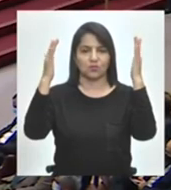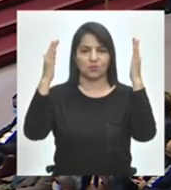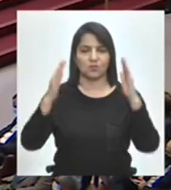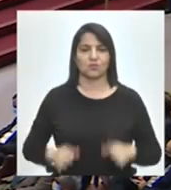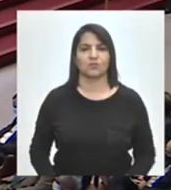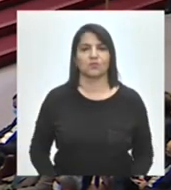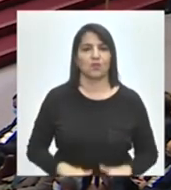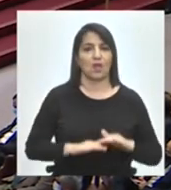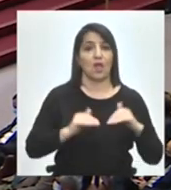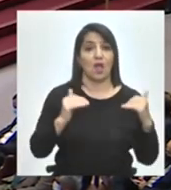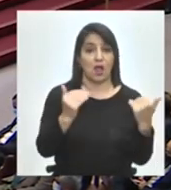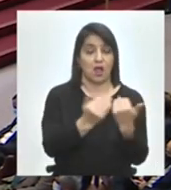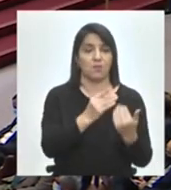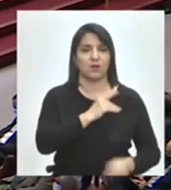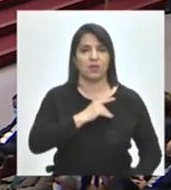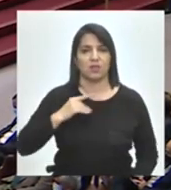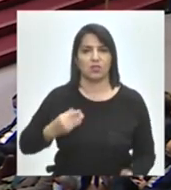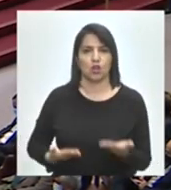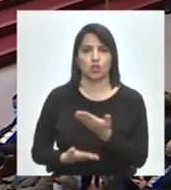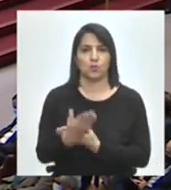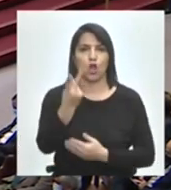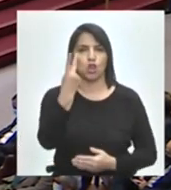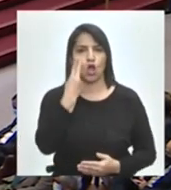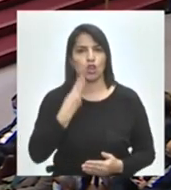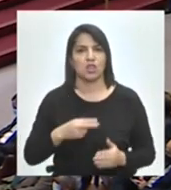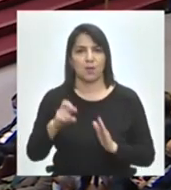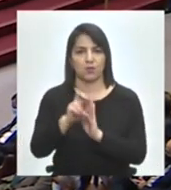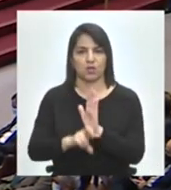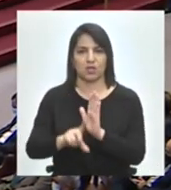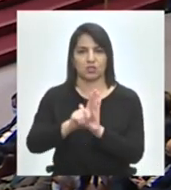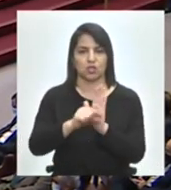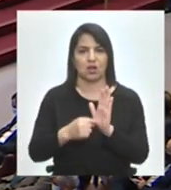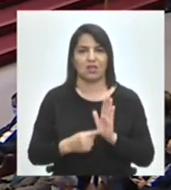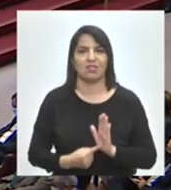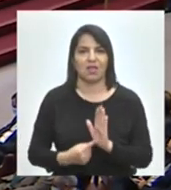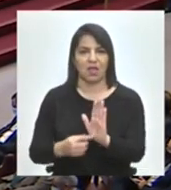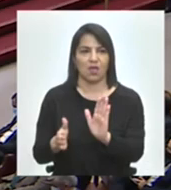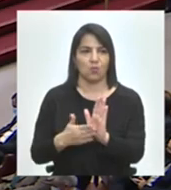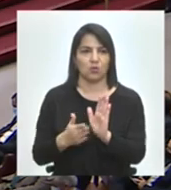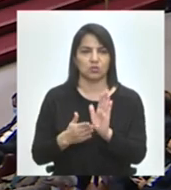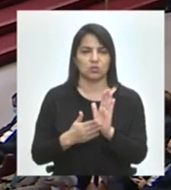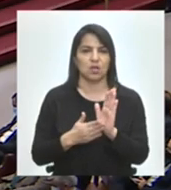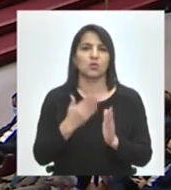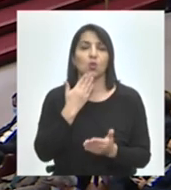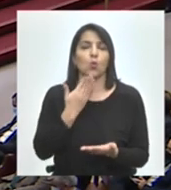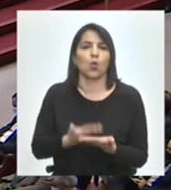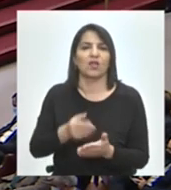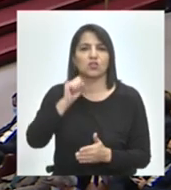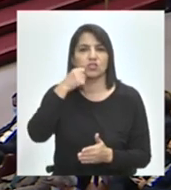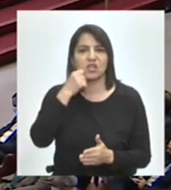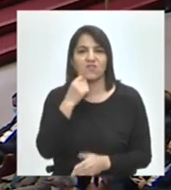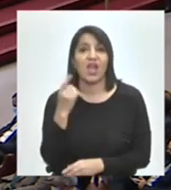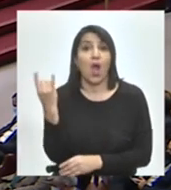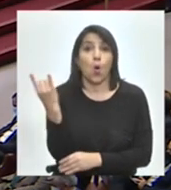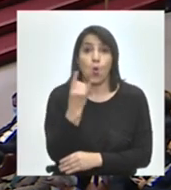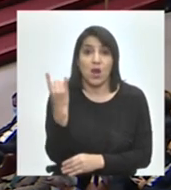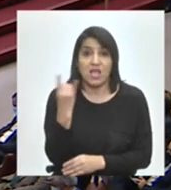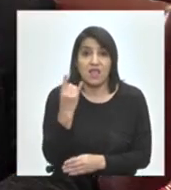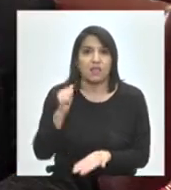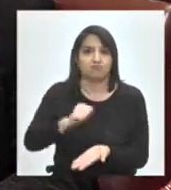La Cámara despachó en 2 días la iniciativa, demostrando que cuando se trata de las urgencias de las familias de nuestro